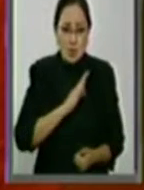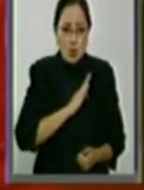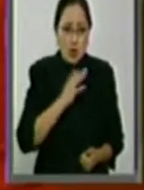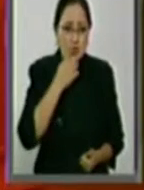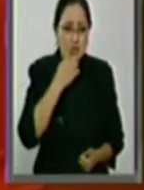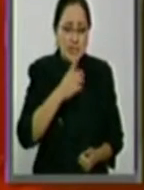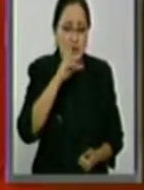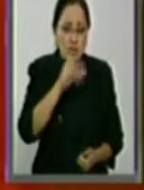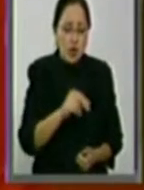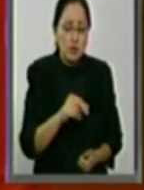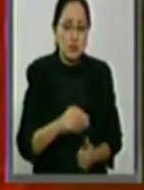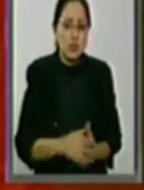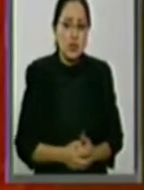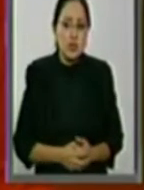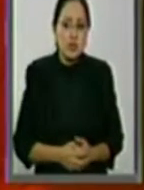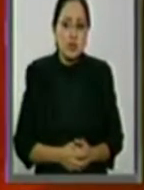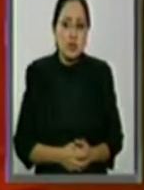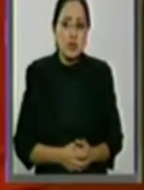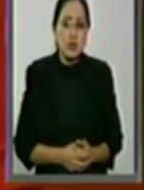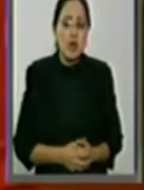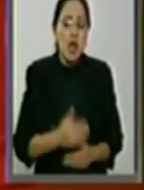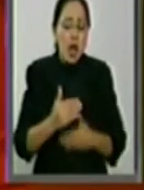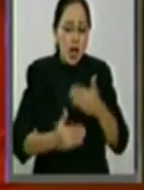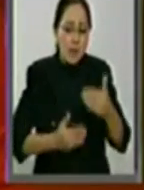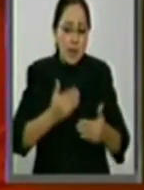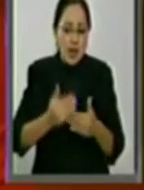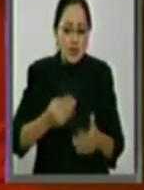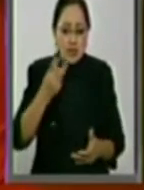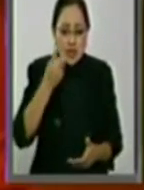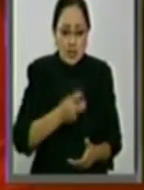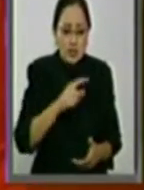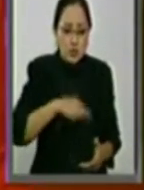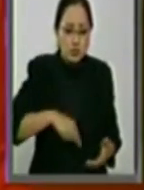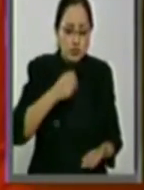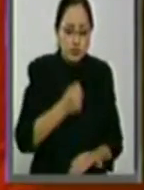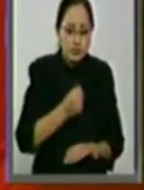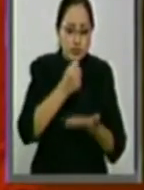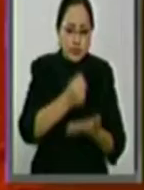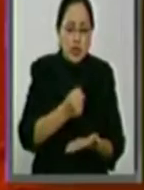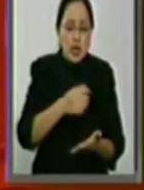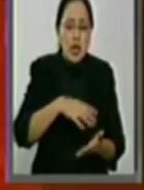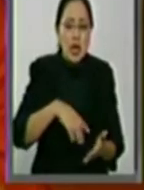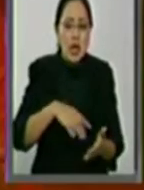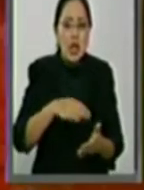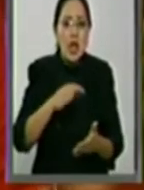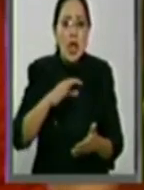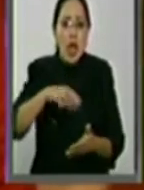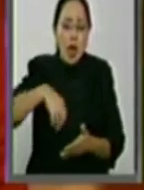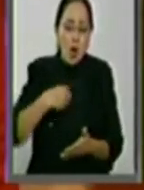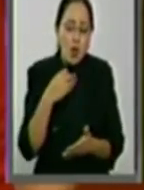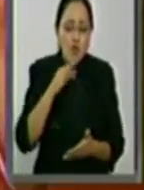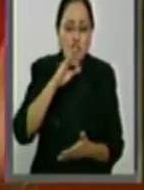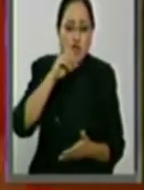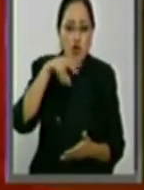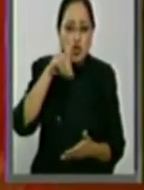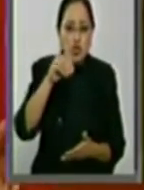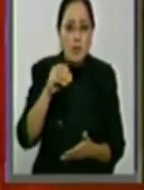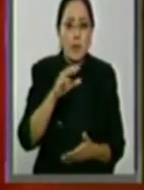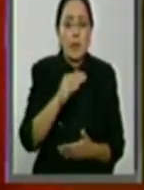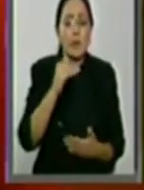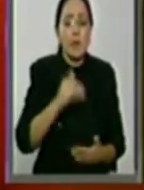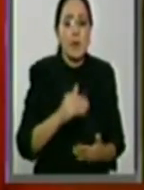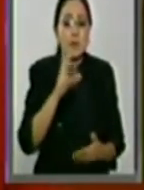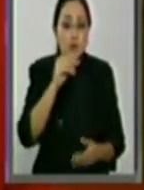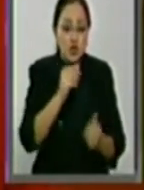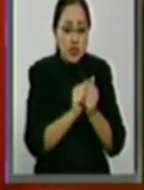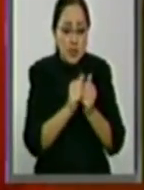de esta intervención, el avance que representa el Fondo de Capitalidad y mucho menos desear un retroceso